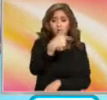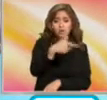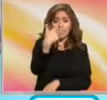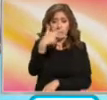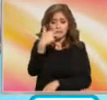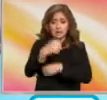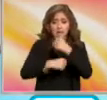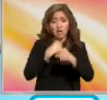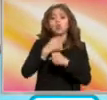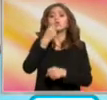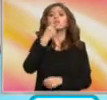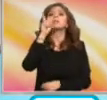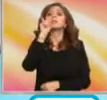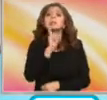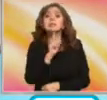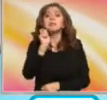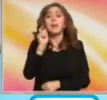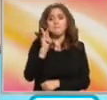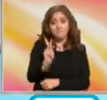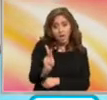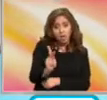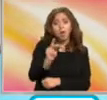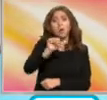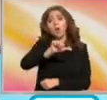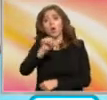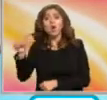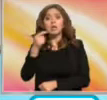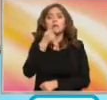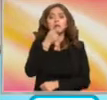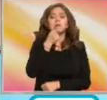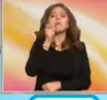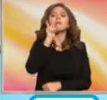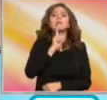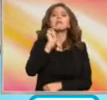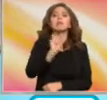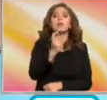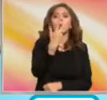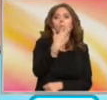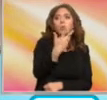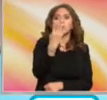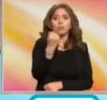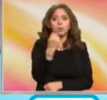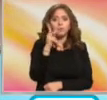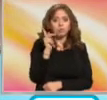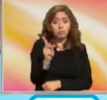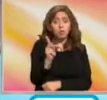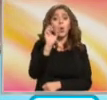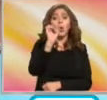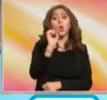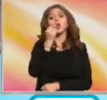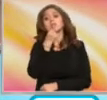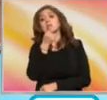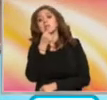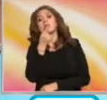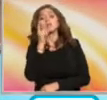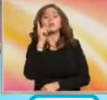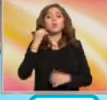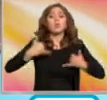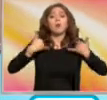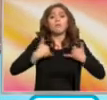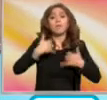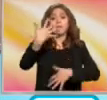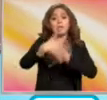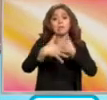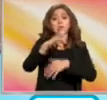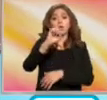años, pero hoy hemos visto niñas que a los 9, 10 años ya tienen su menstruación o chicas que a los 15, 16 todavía no la tienen. Entonces, bueno,